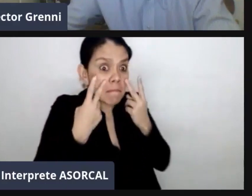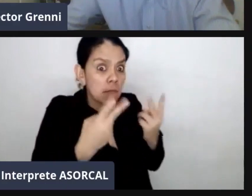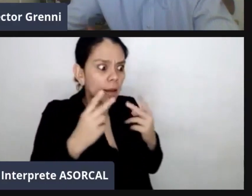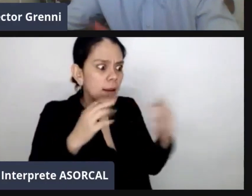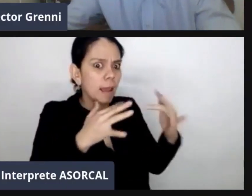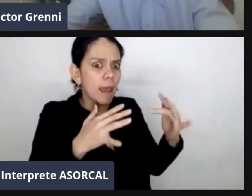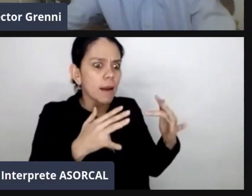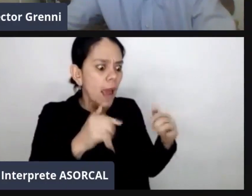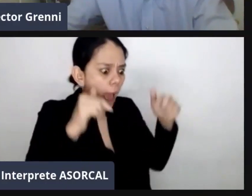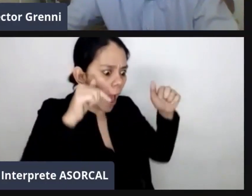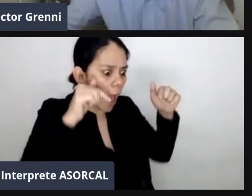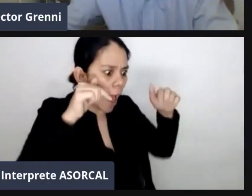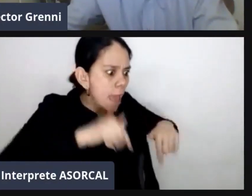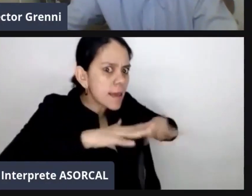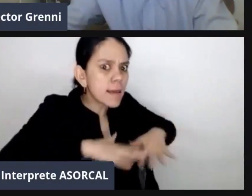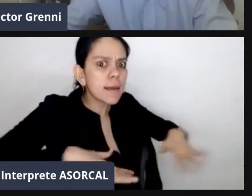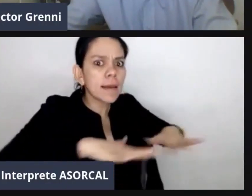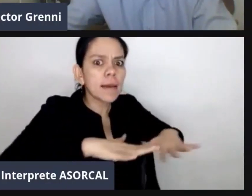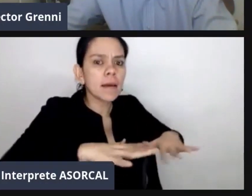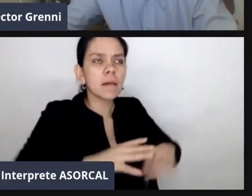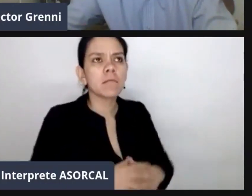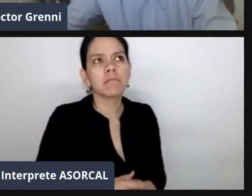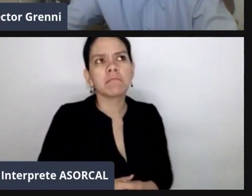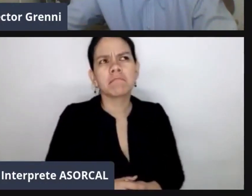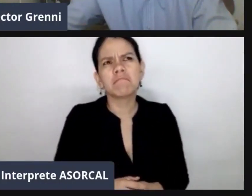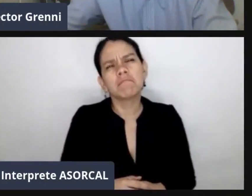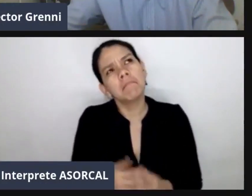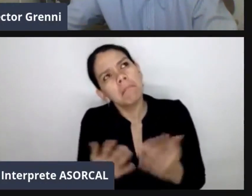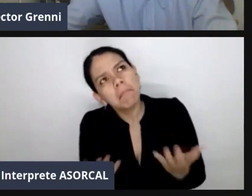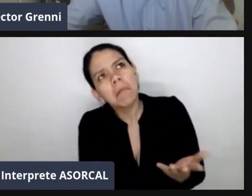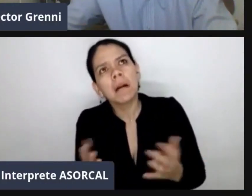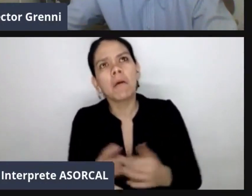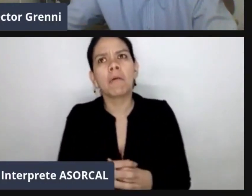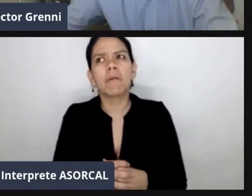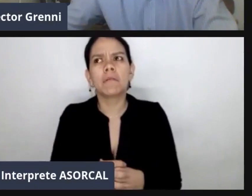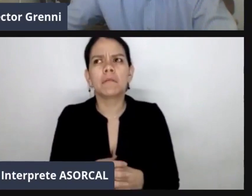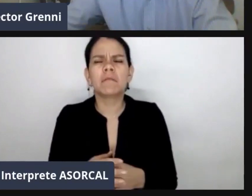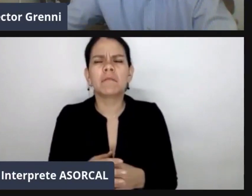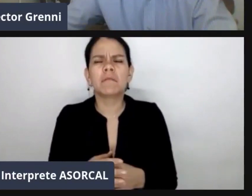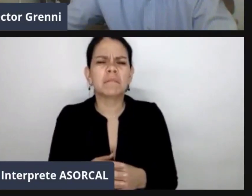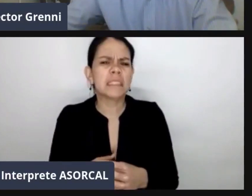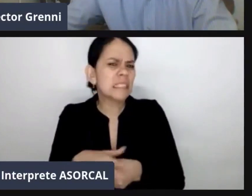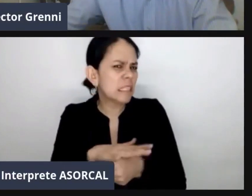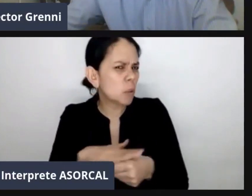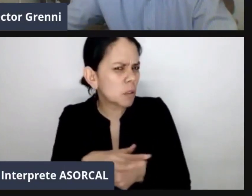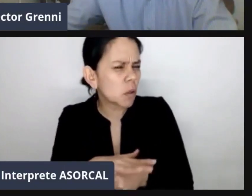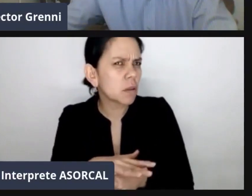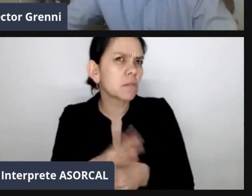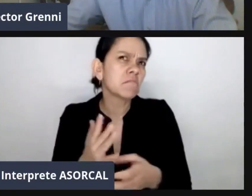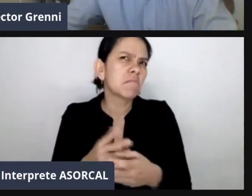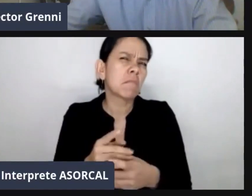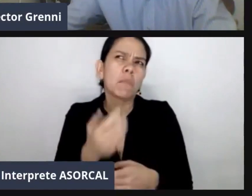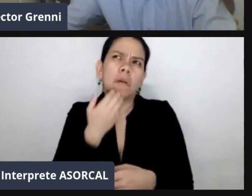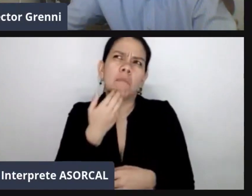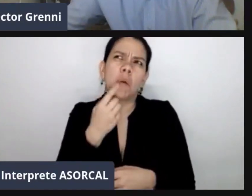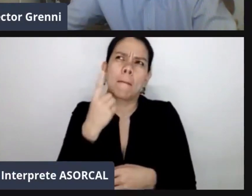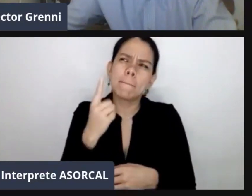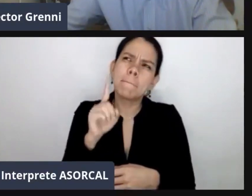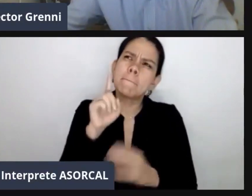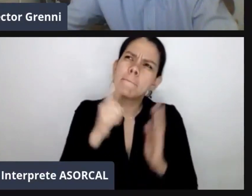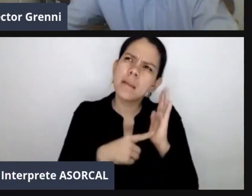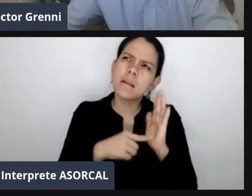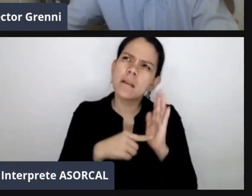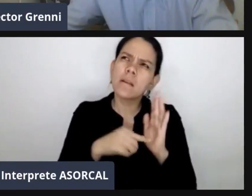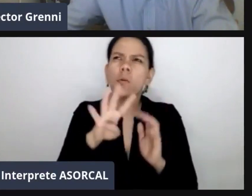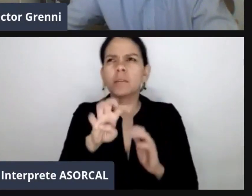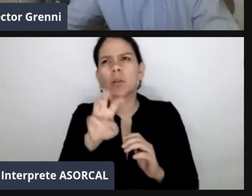salvo alguna incursión aislada, como por ejemplo en 1984 u 85, un